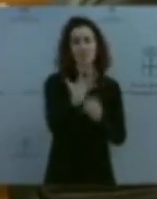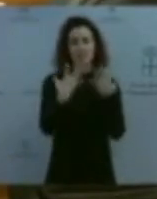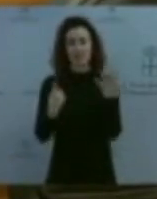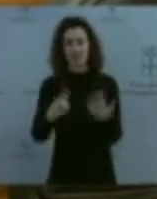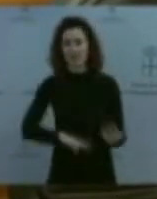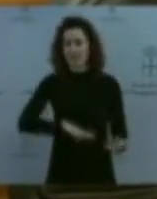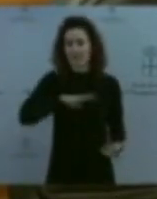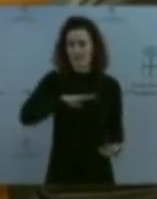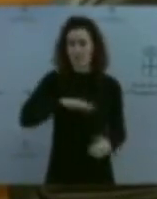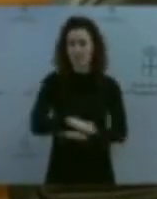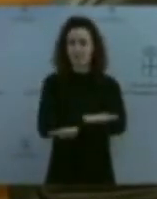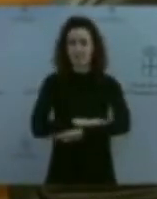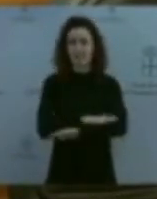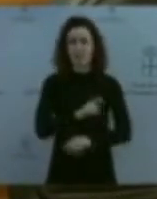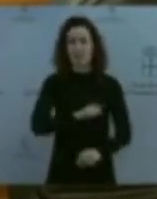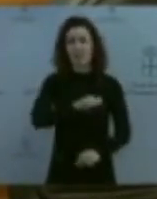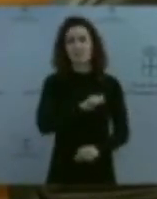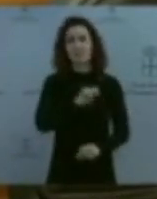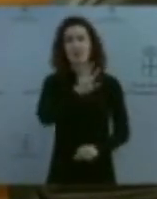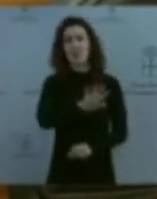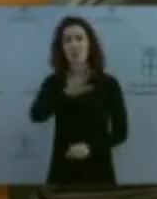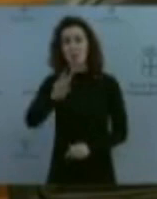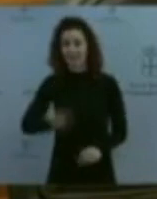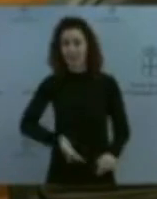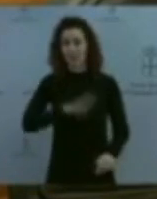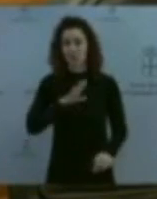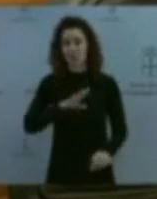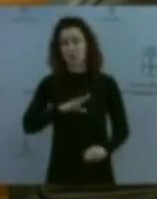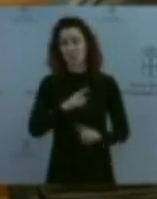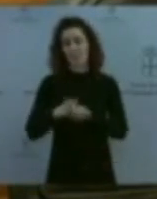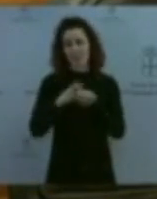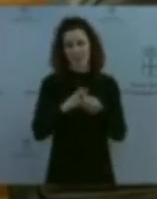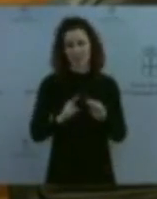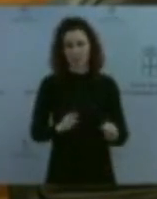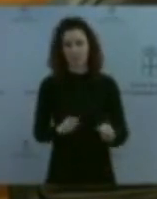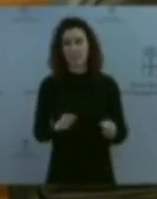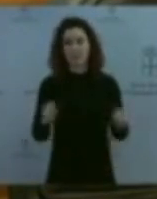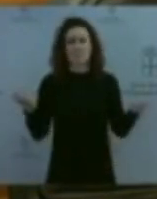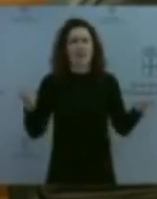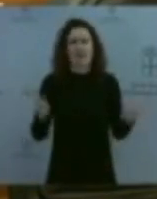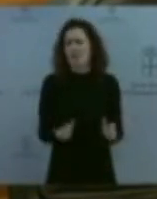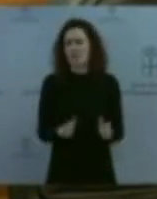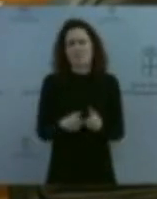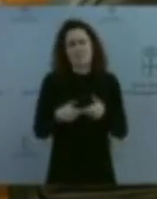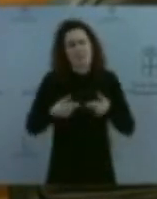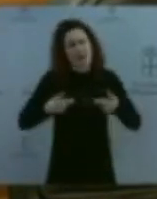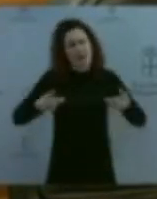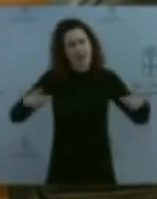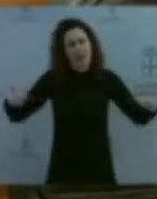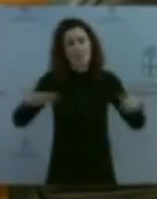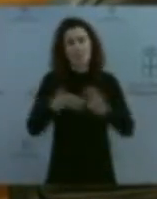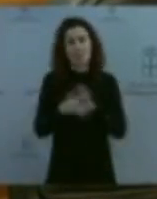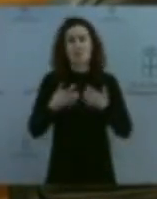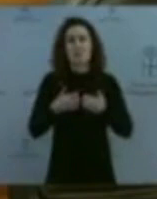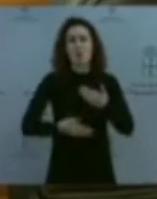52. Creemos que este sector público no debe adelgazar, sino expandirse y convertirse en el motor que impulse al conjunto de nuestro